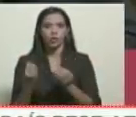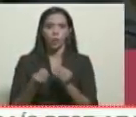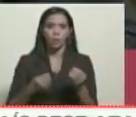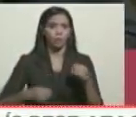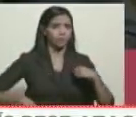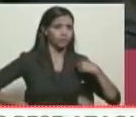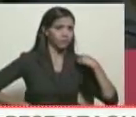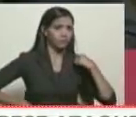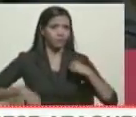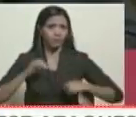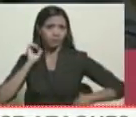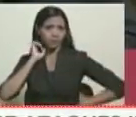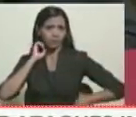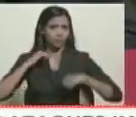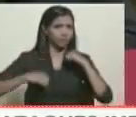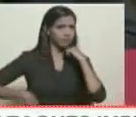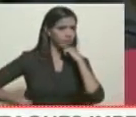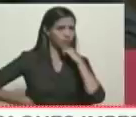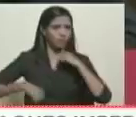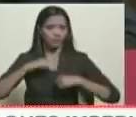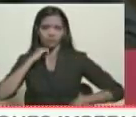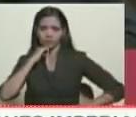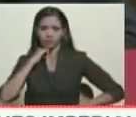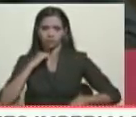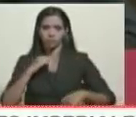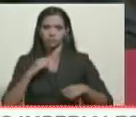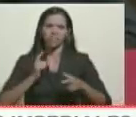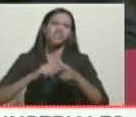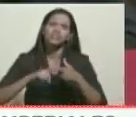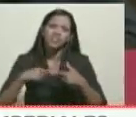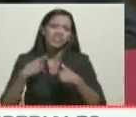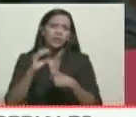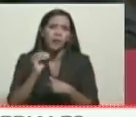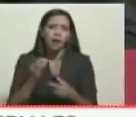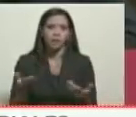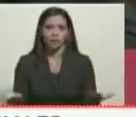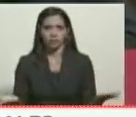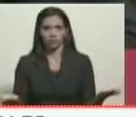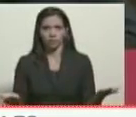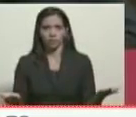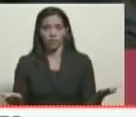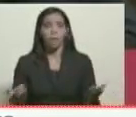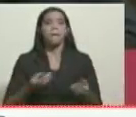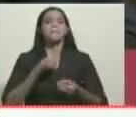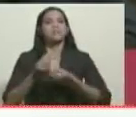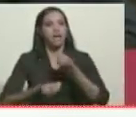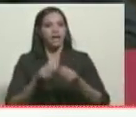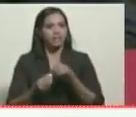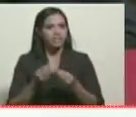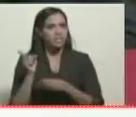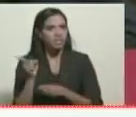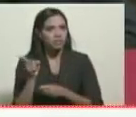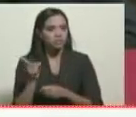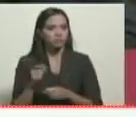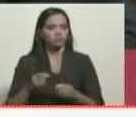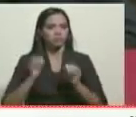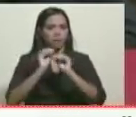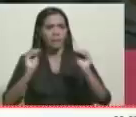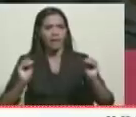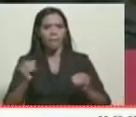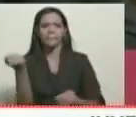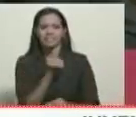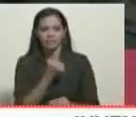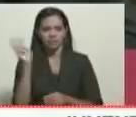maniquíes. O sea, ¿de qué estamos hablando ahora aquí? Mientras hacen eso, llaman a matar a venezolanos